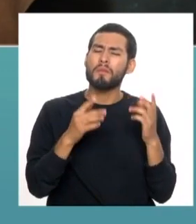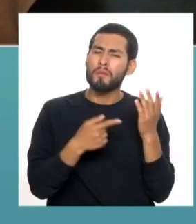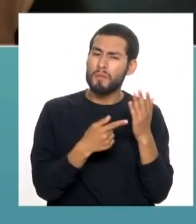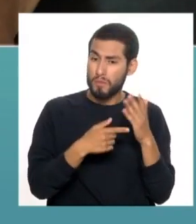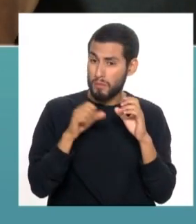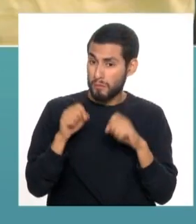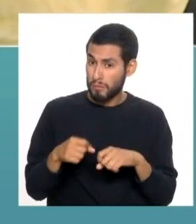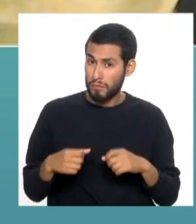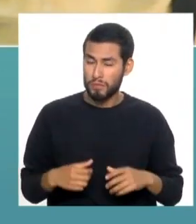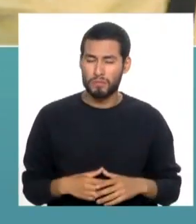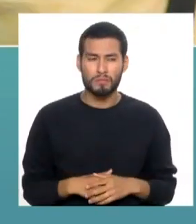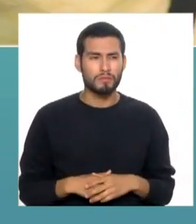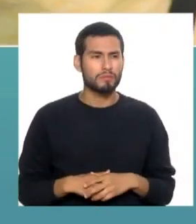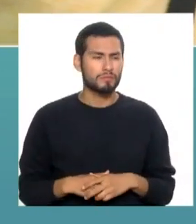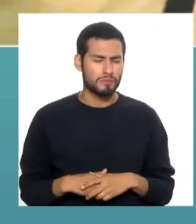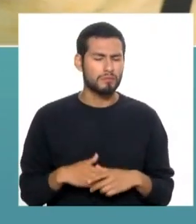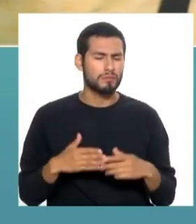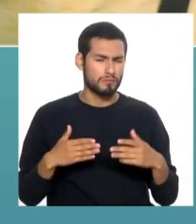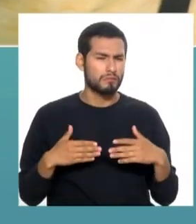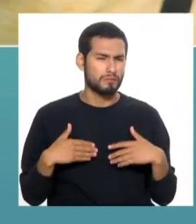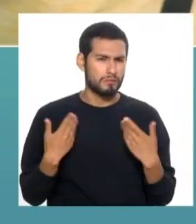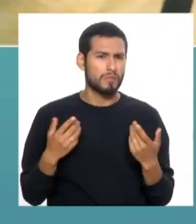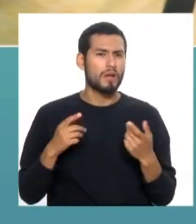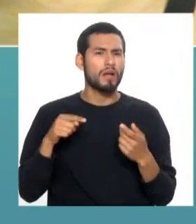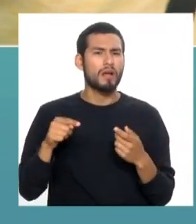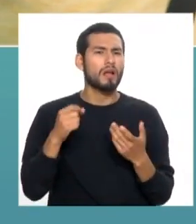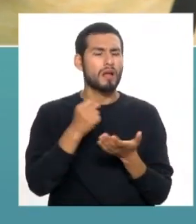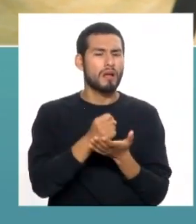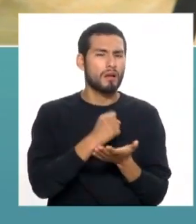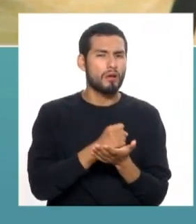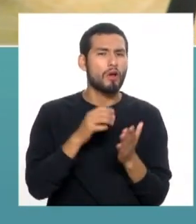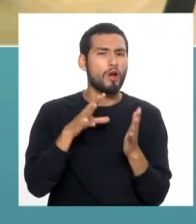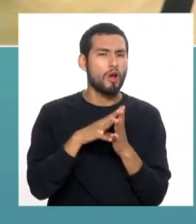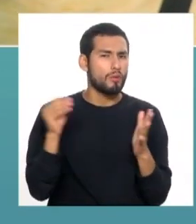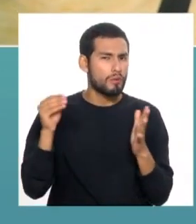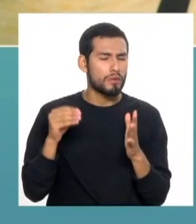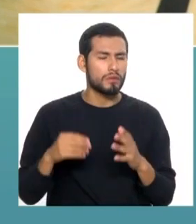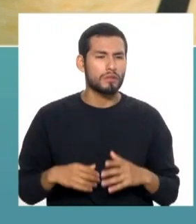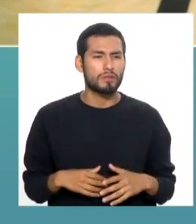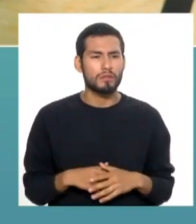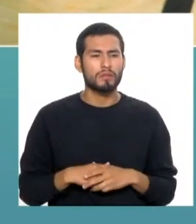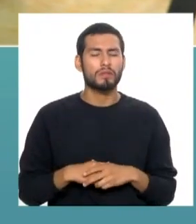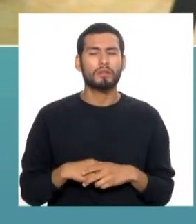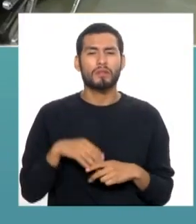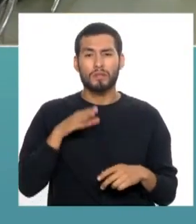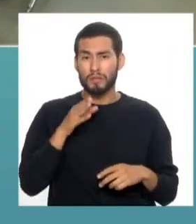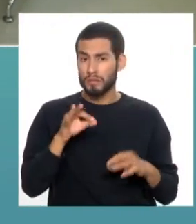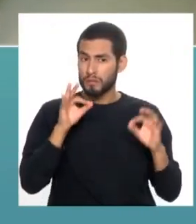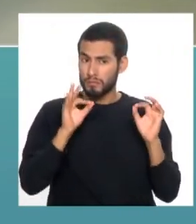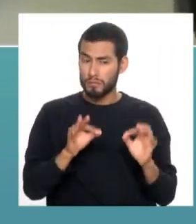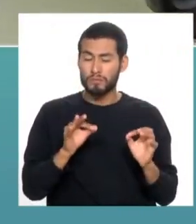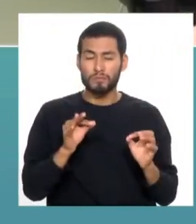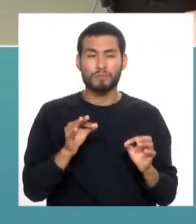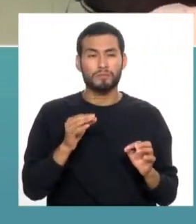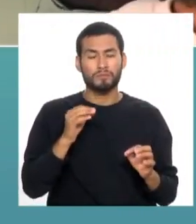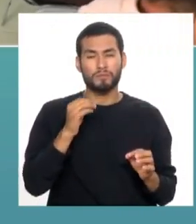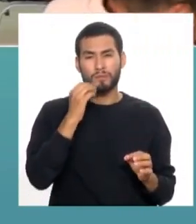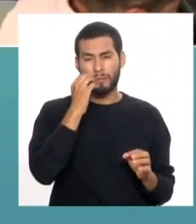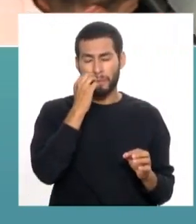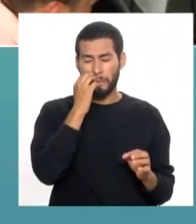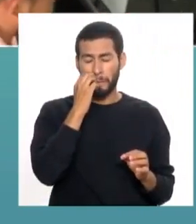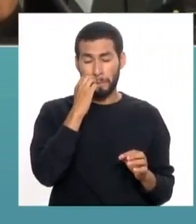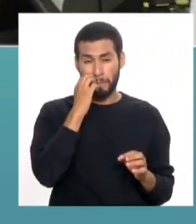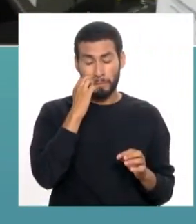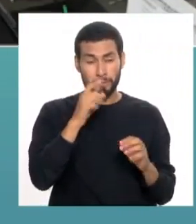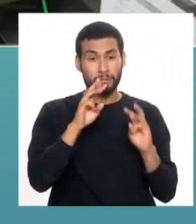posible? Pueden realizarlo a través del trámite de duplicado. Entran de la misma manera a través de la